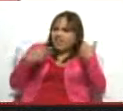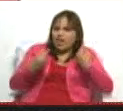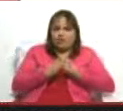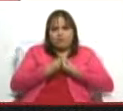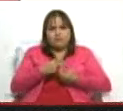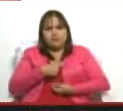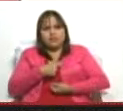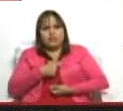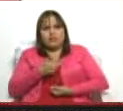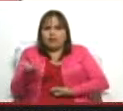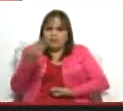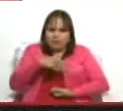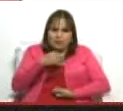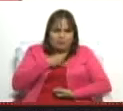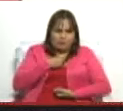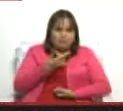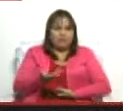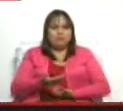conmigo.